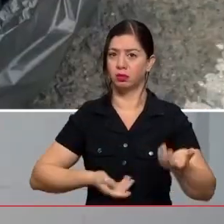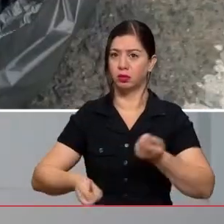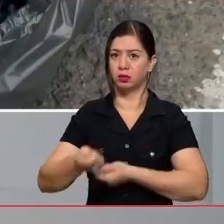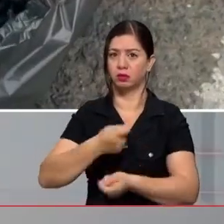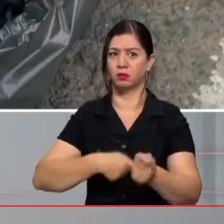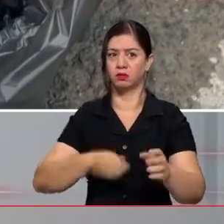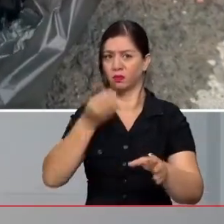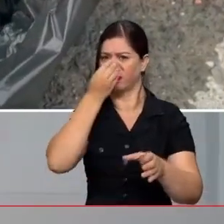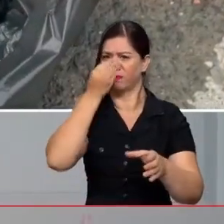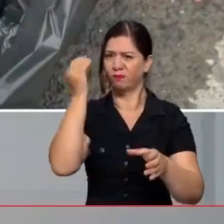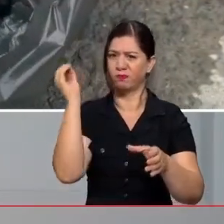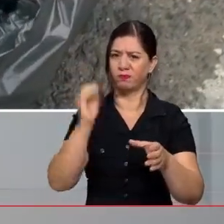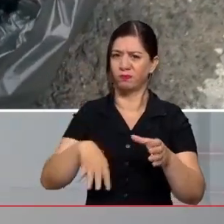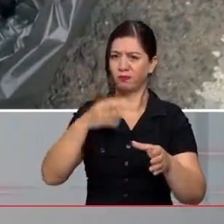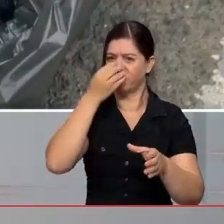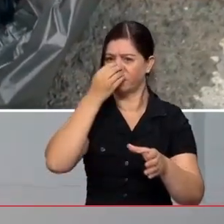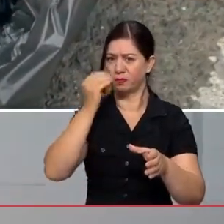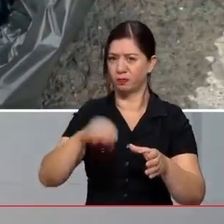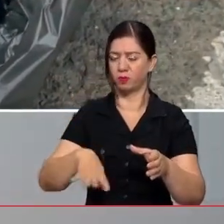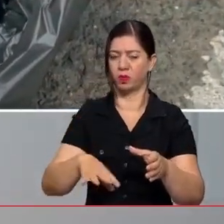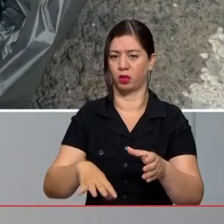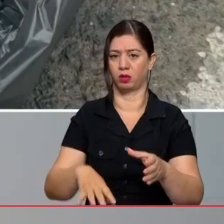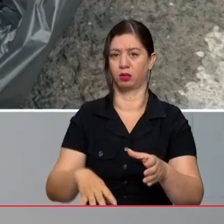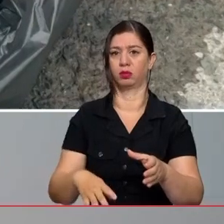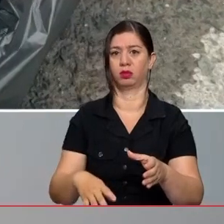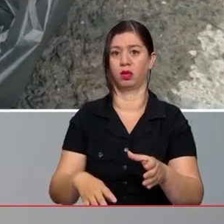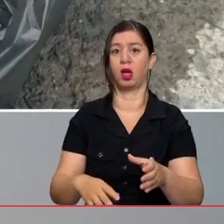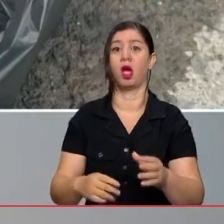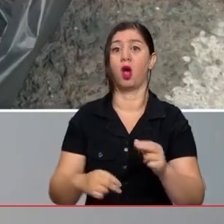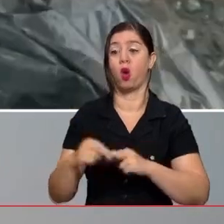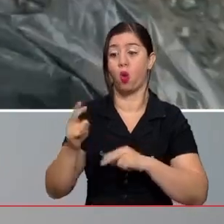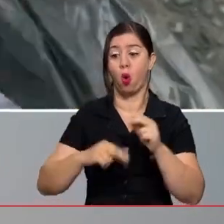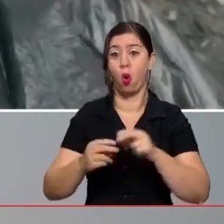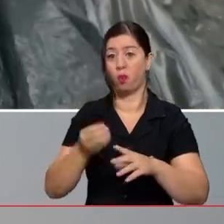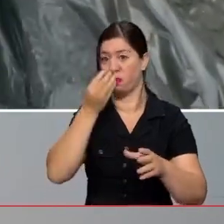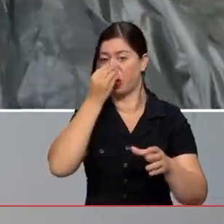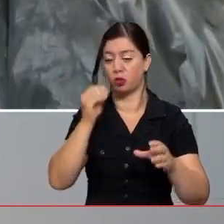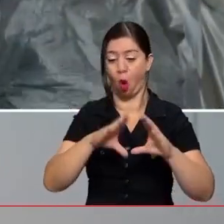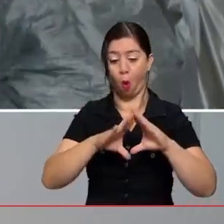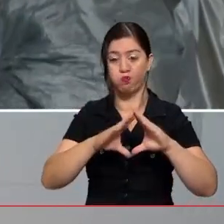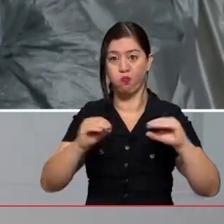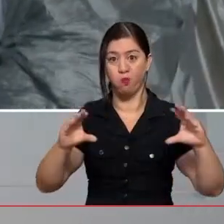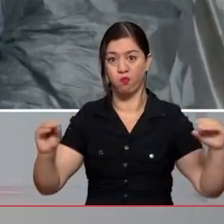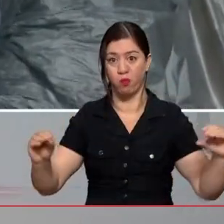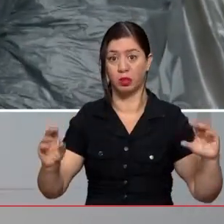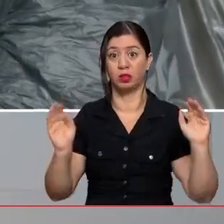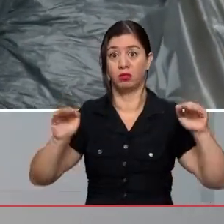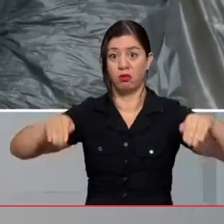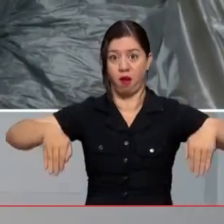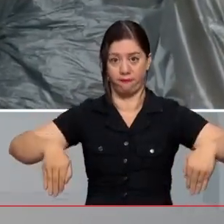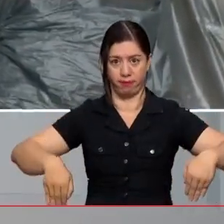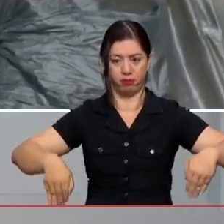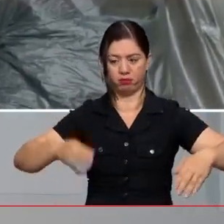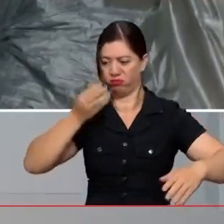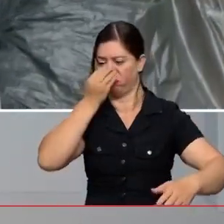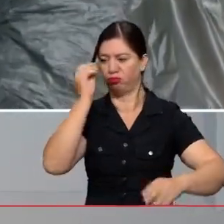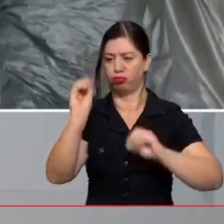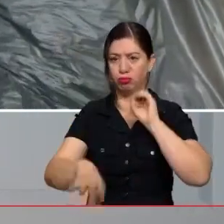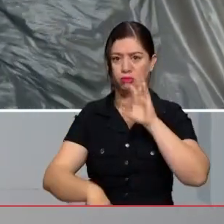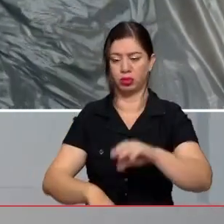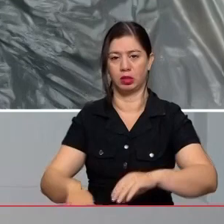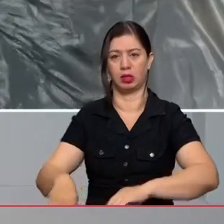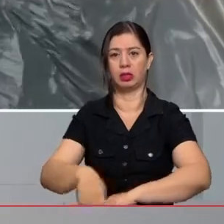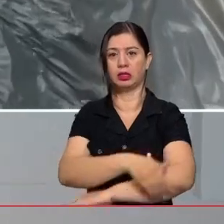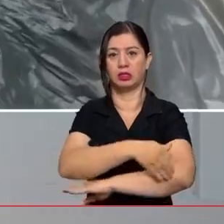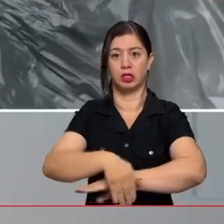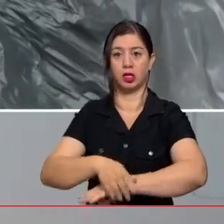en los denominados puntos de arrojo clandestino, tirar escombros, colchones y hasta poltronas en sitios no autorizados o también en